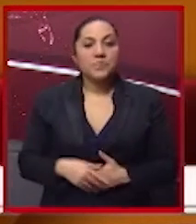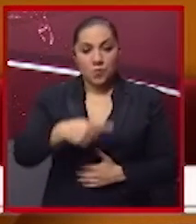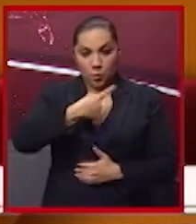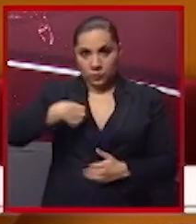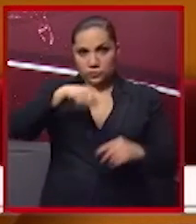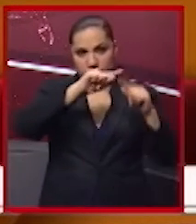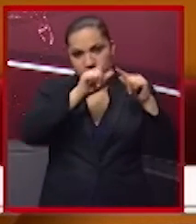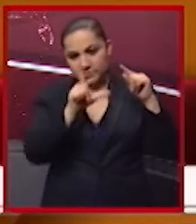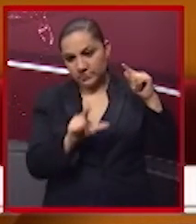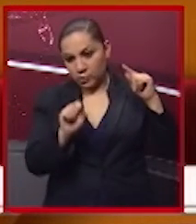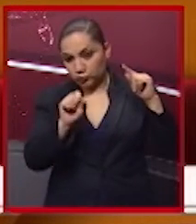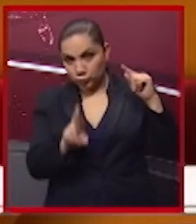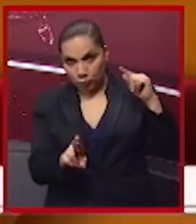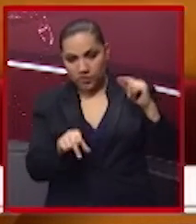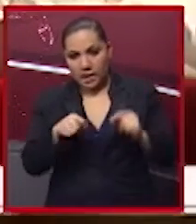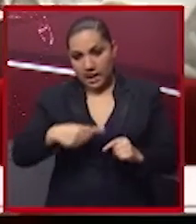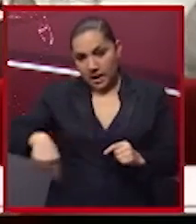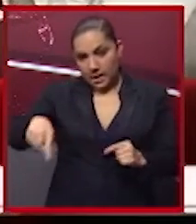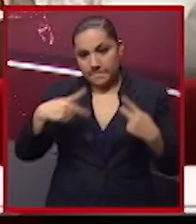los centroamericanos.